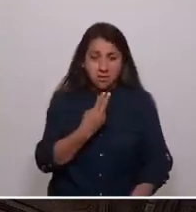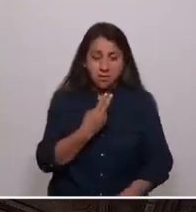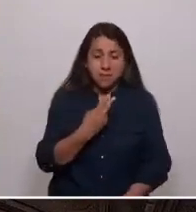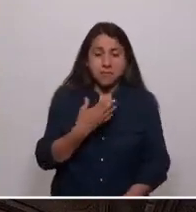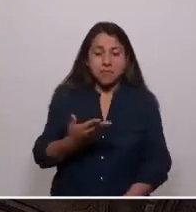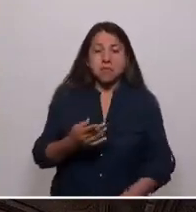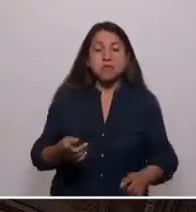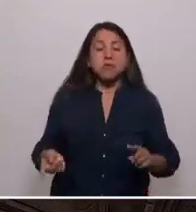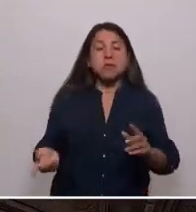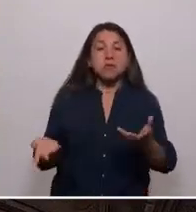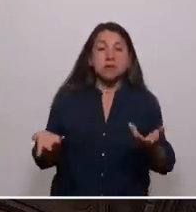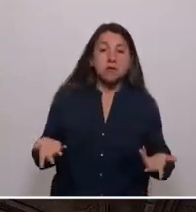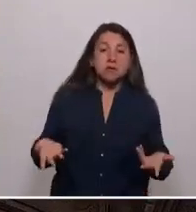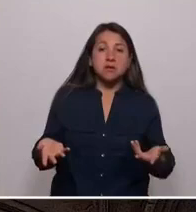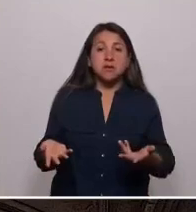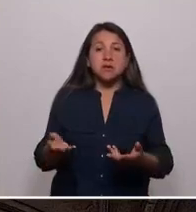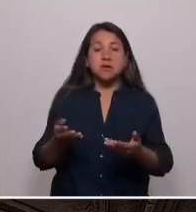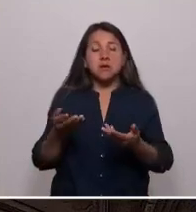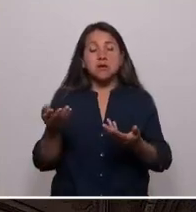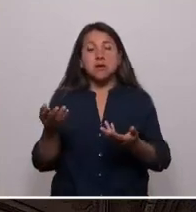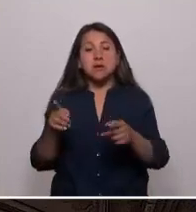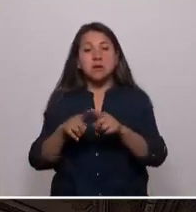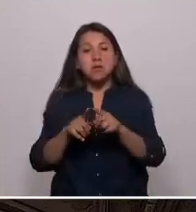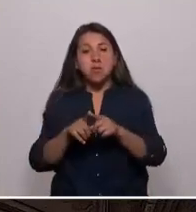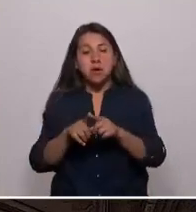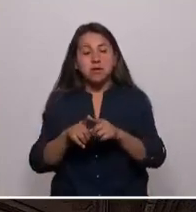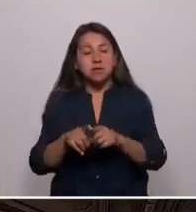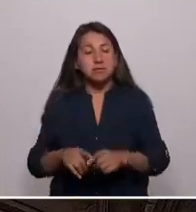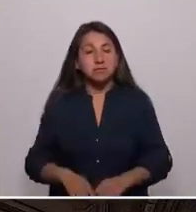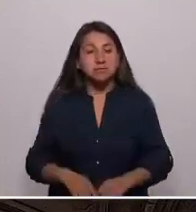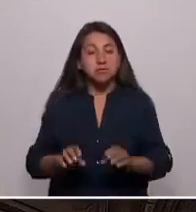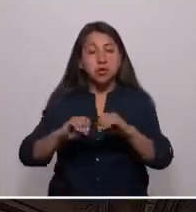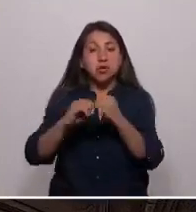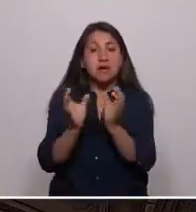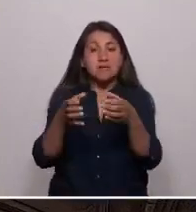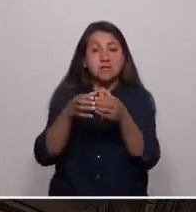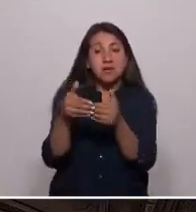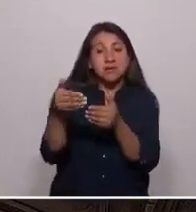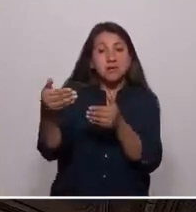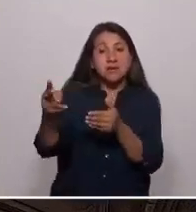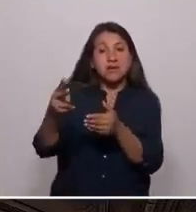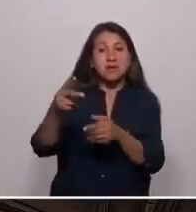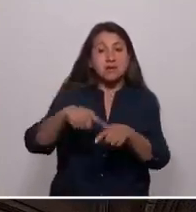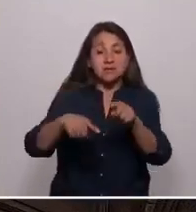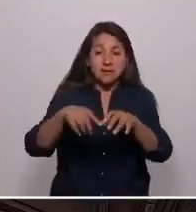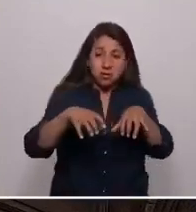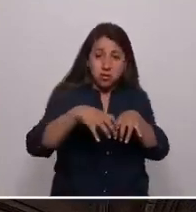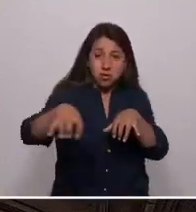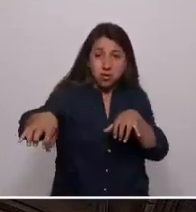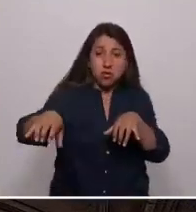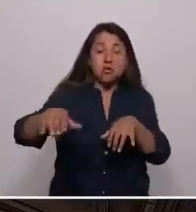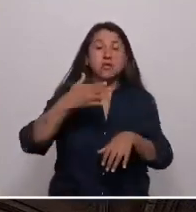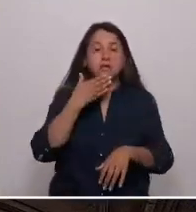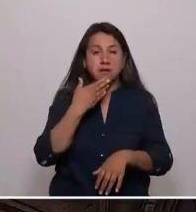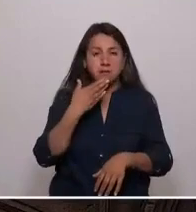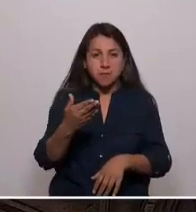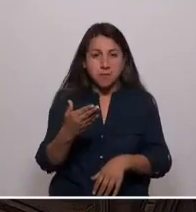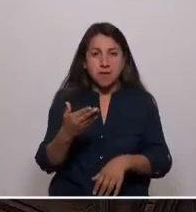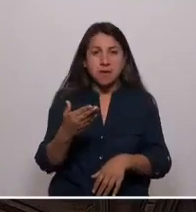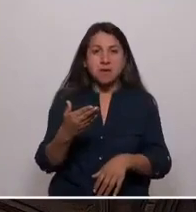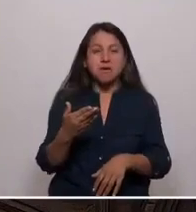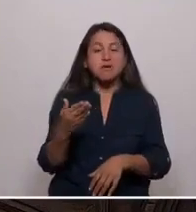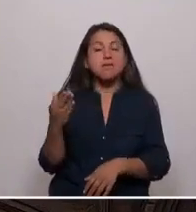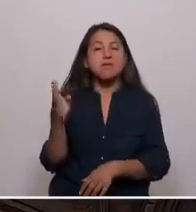y los Lokshe, en un nivel más interno, expresan una organización interna del territorio también constituyendo la unidad básica de